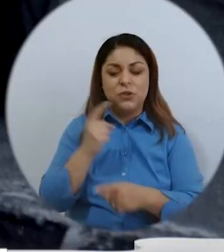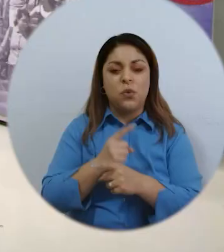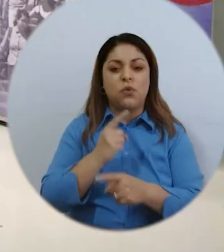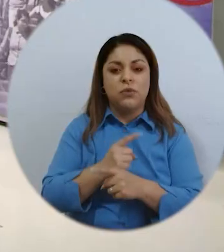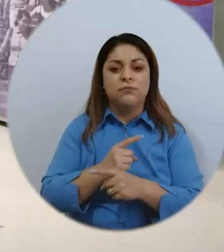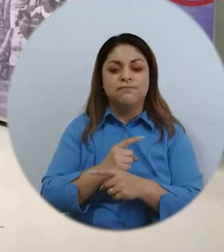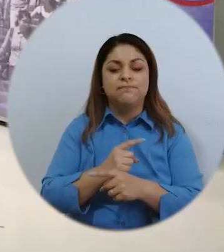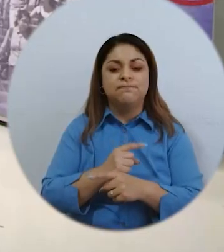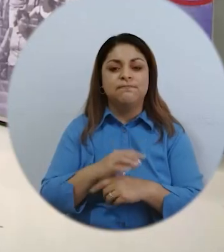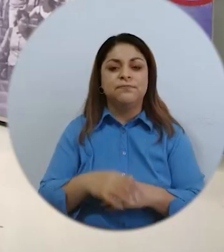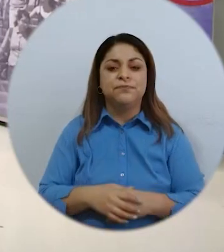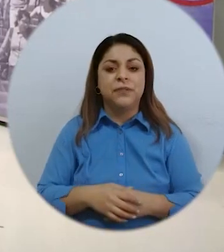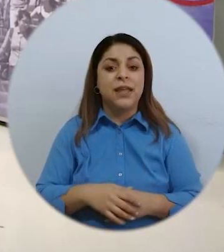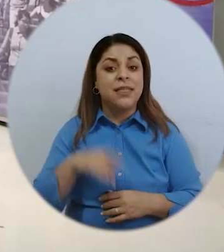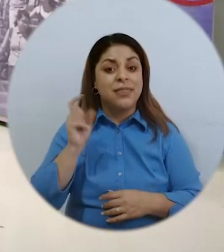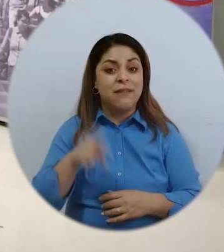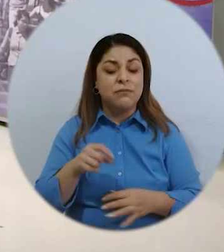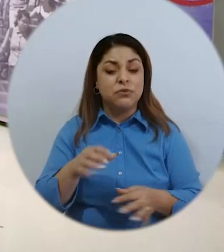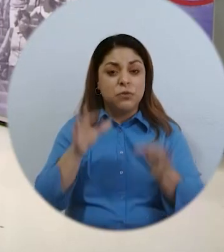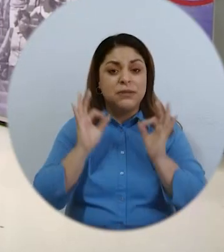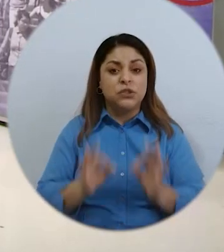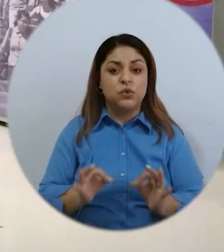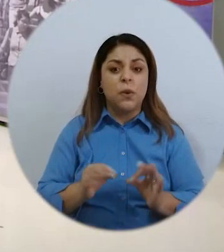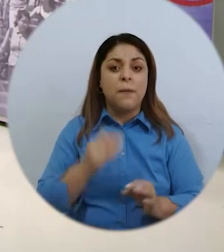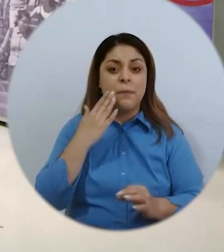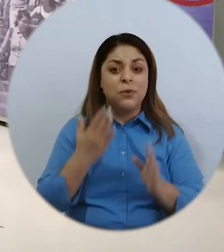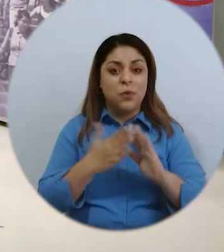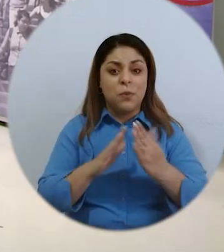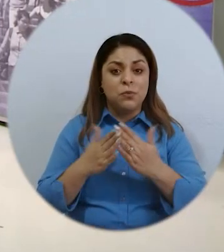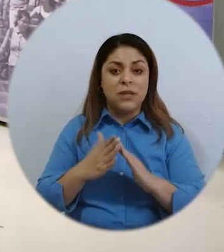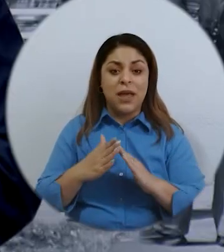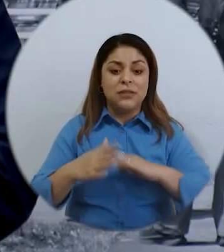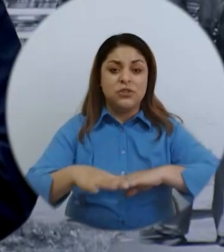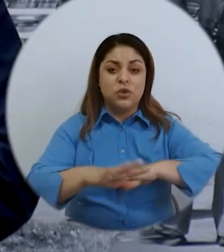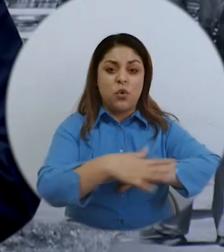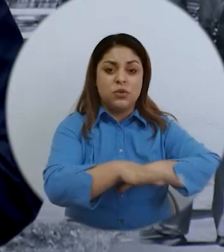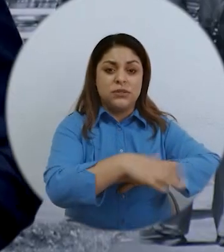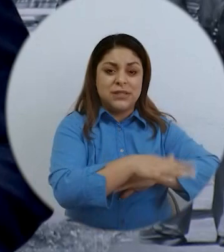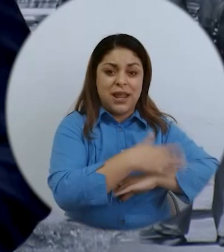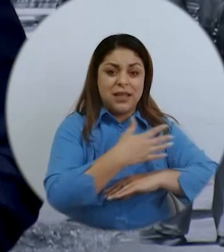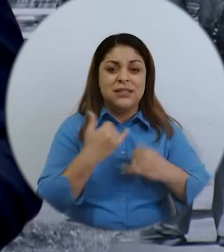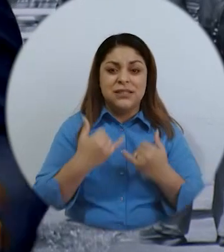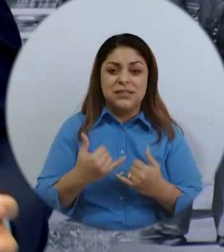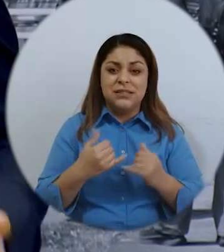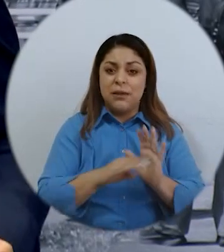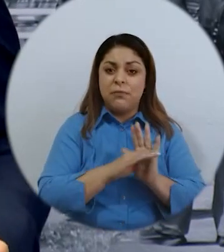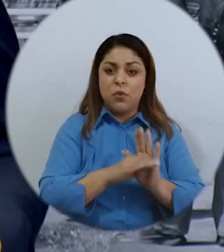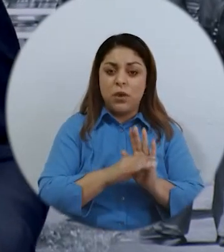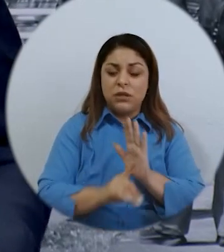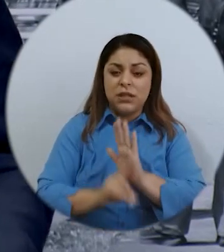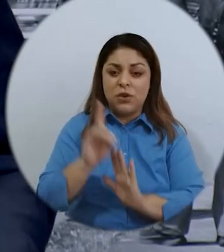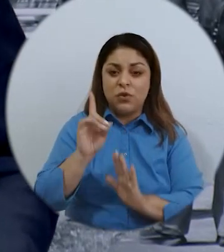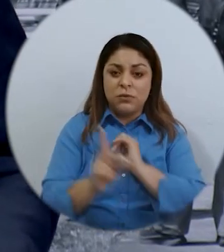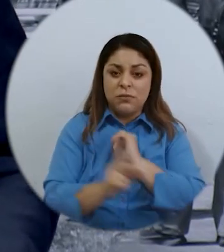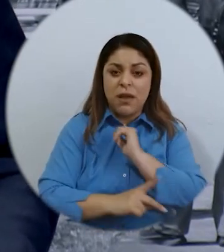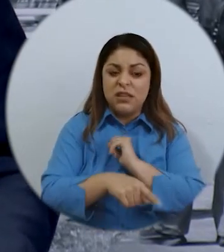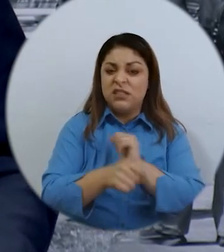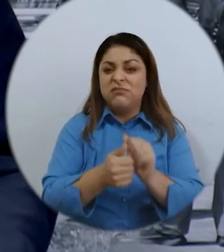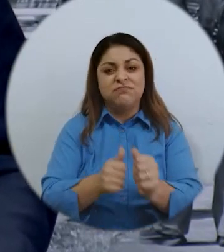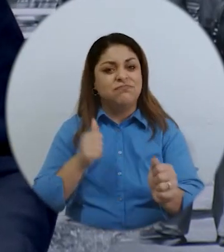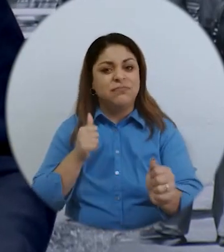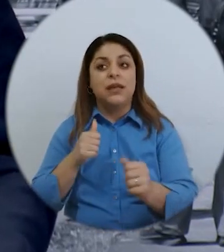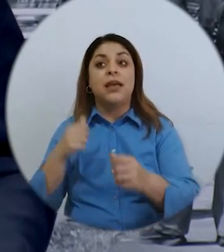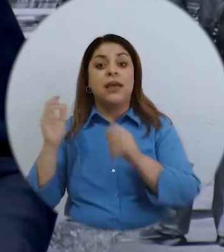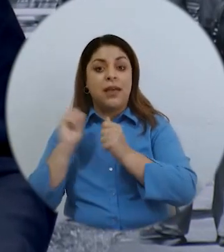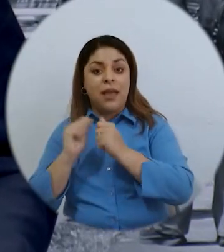inmediatamente. Así es, completamente. Tenemos que tomar una decisión porque las comunidades costeras, si ya el propio modelo de desarrollo que tenemos como país las